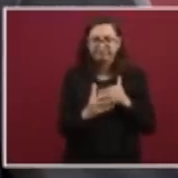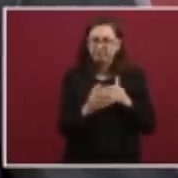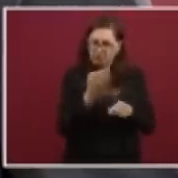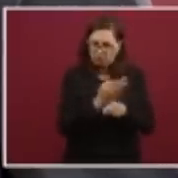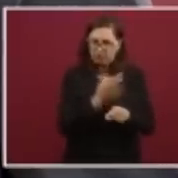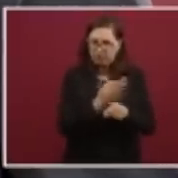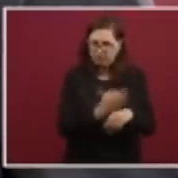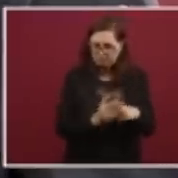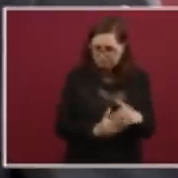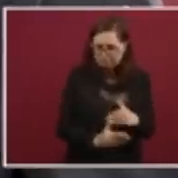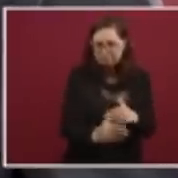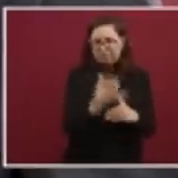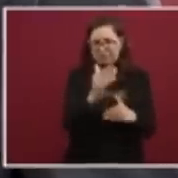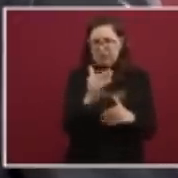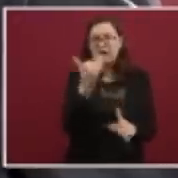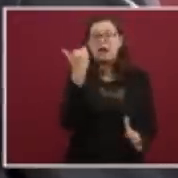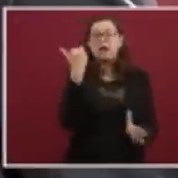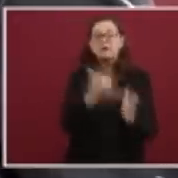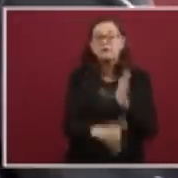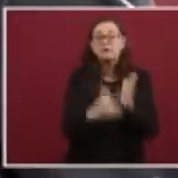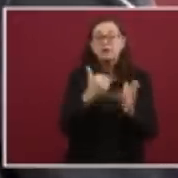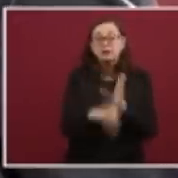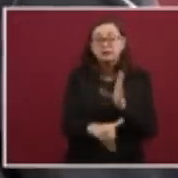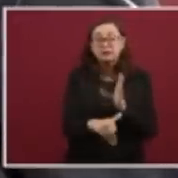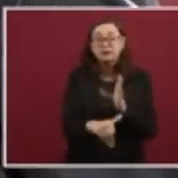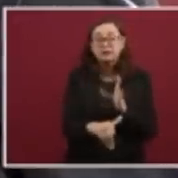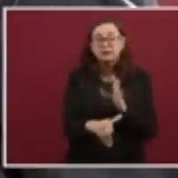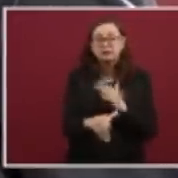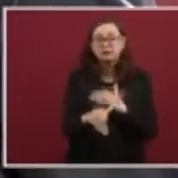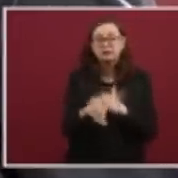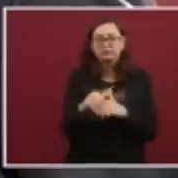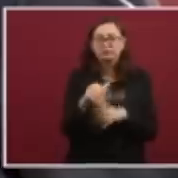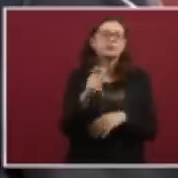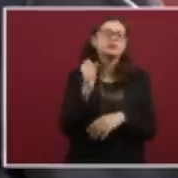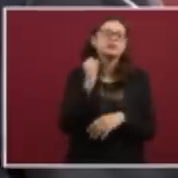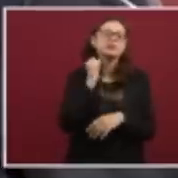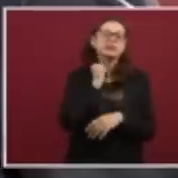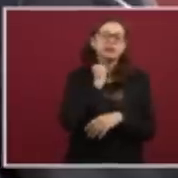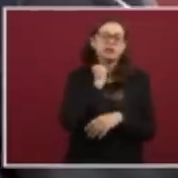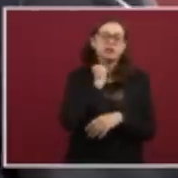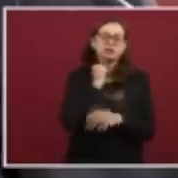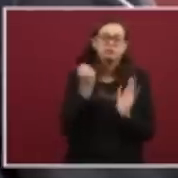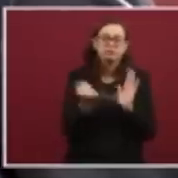encuentra. Falta la aprobación en el Senado,